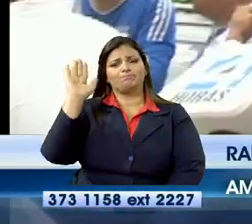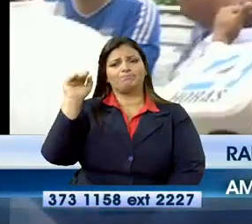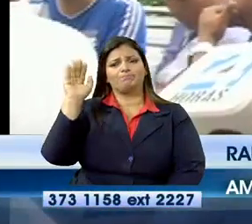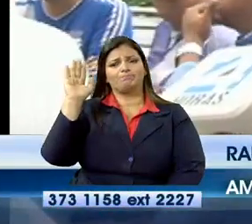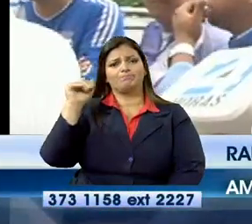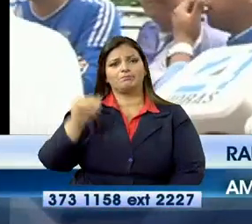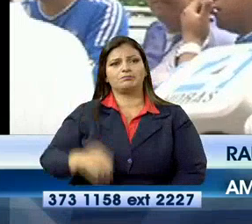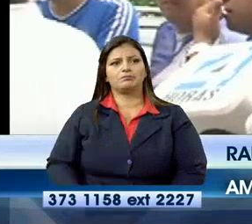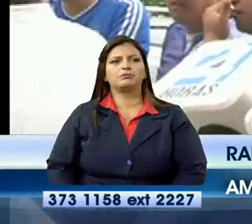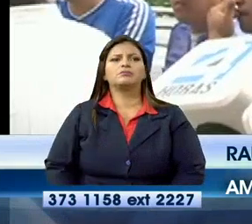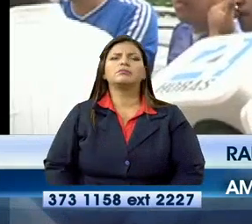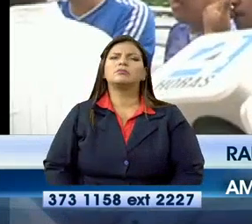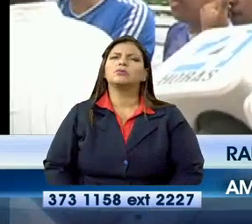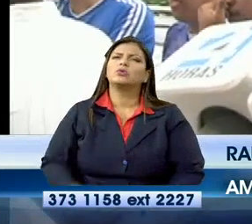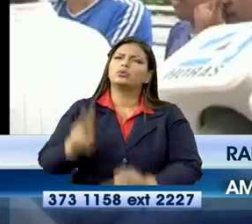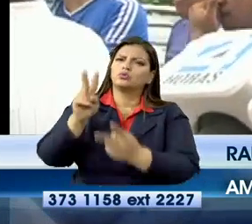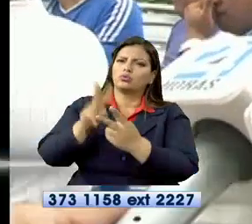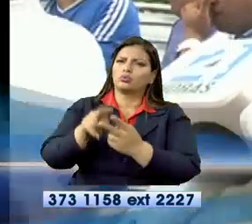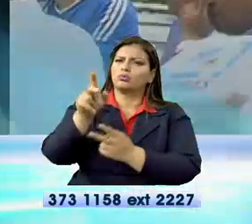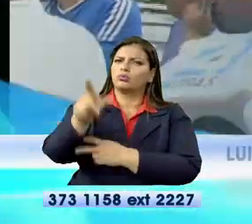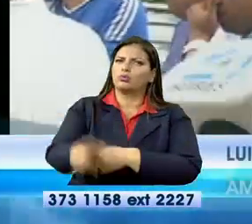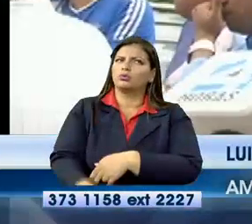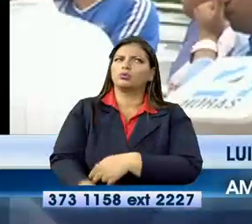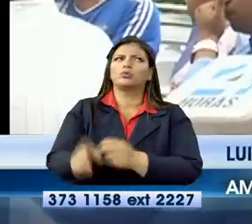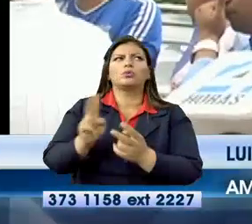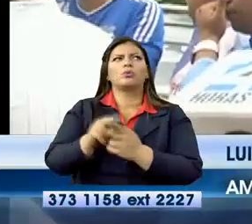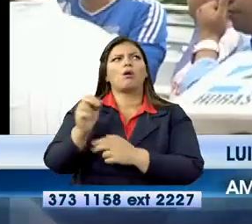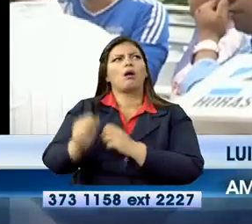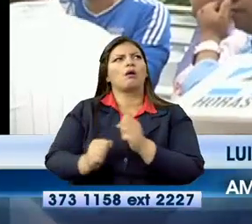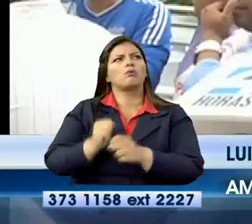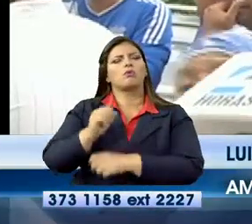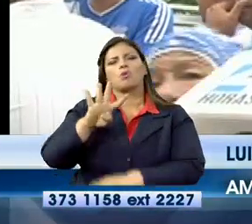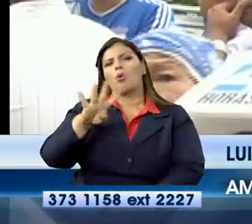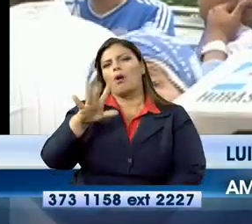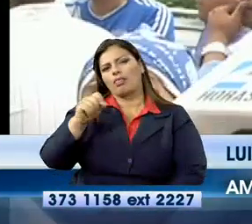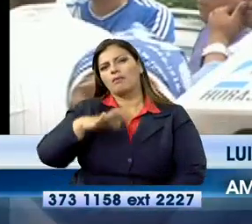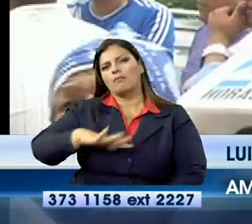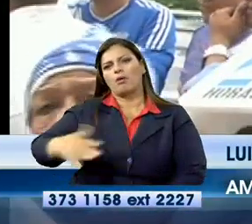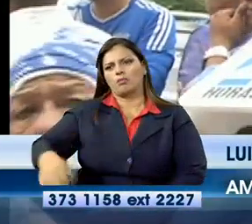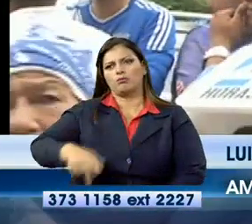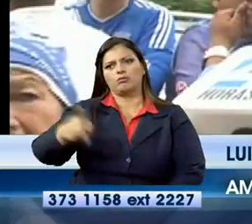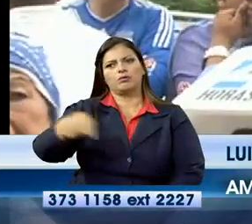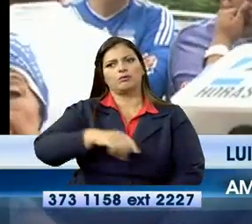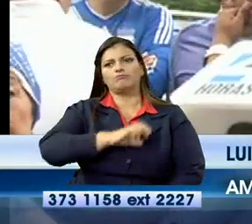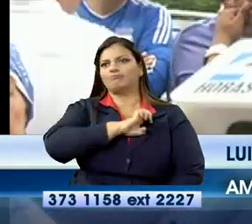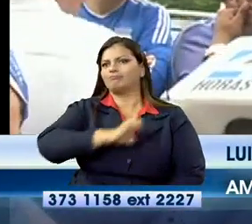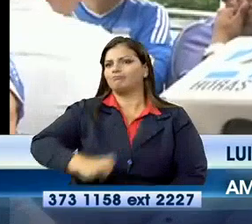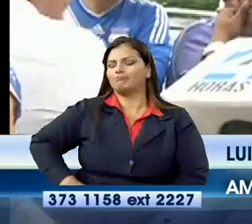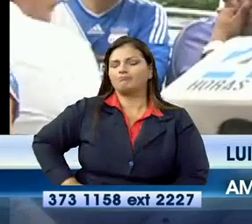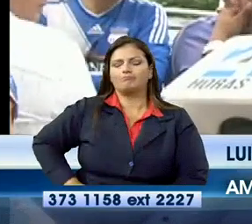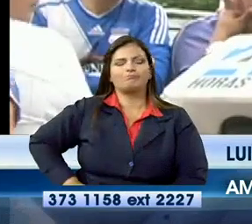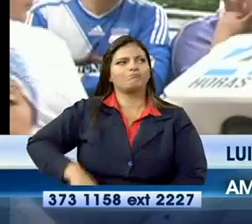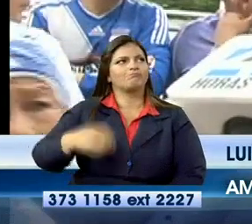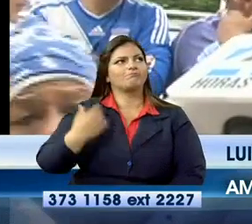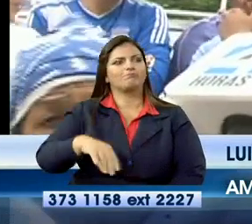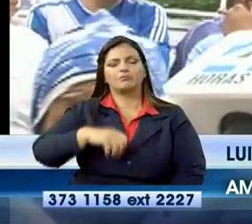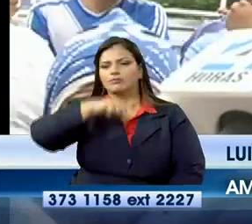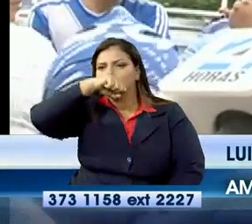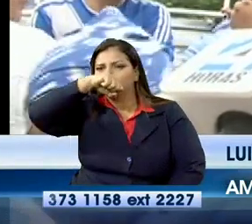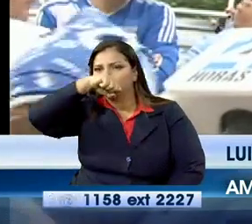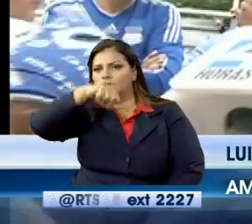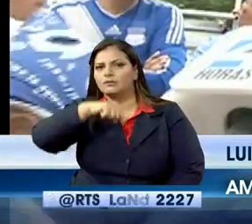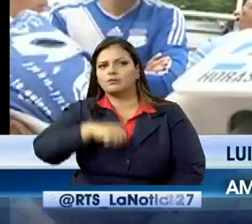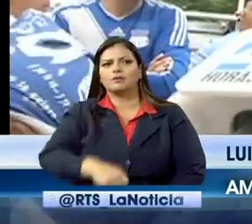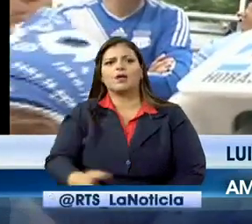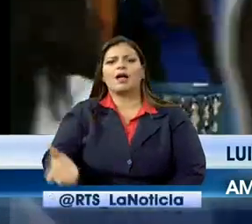siempre. Tengo más o menos conociéndolo unos 40 años a él y toda la vida ha sido emelecista de corazón. Viajábamos, íbamos aquí, Tambate,